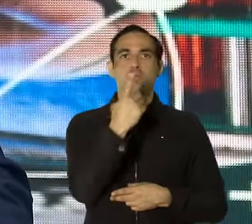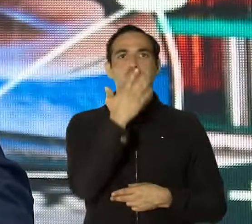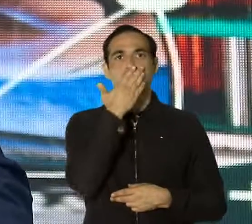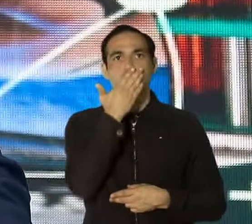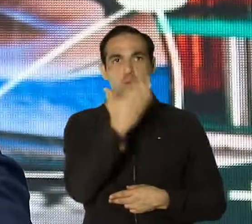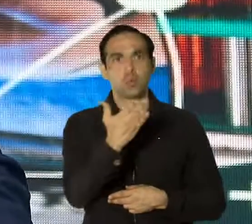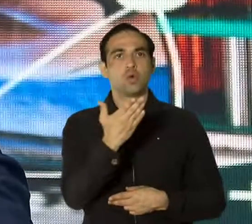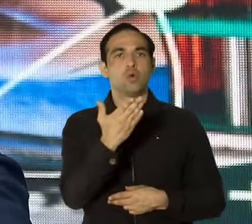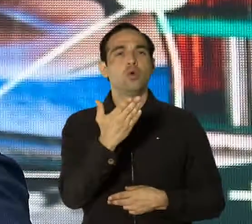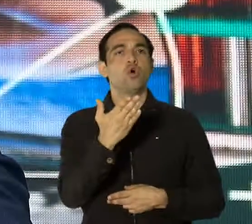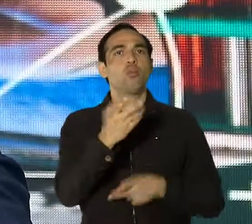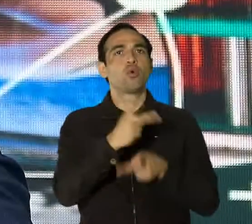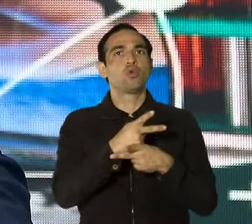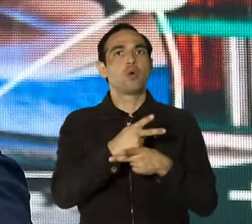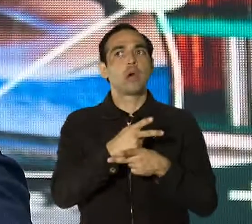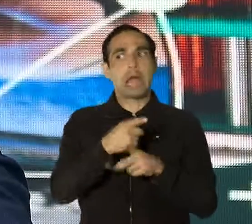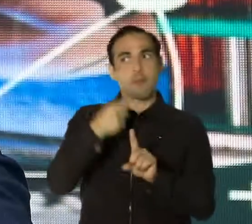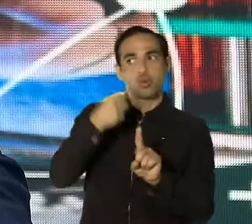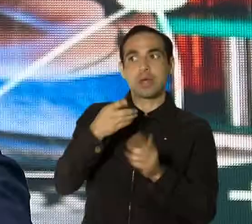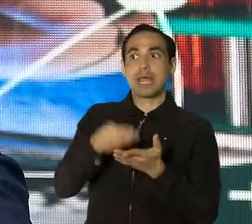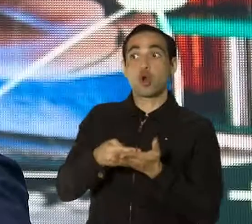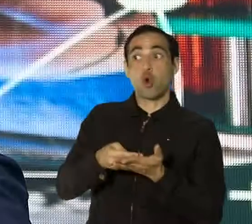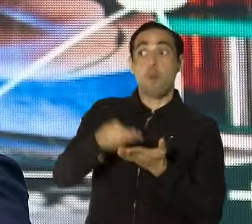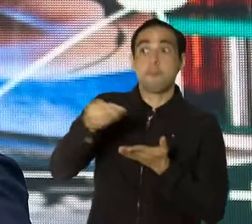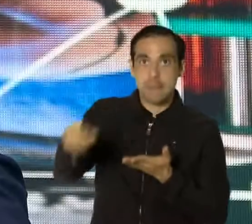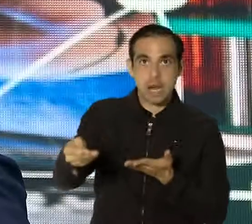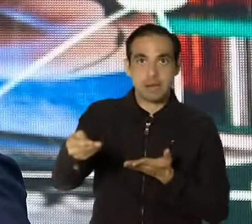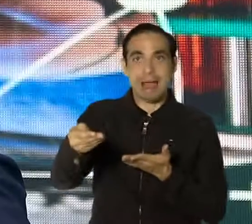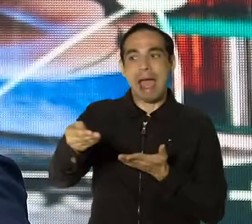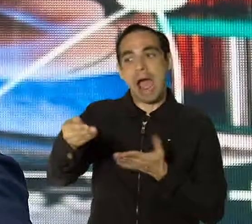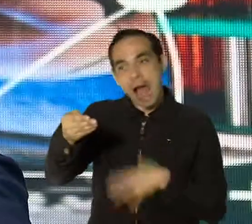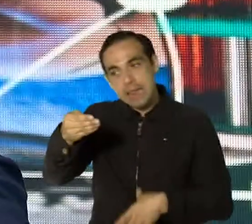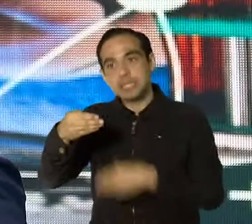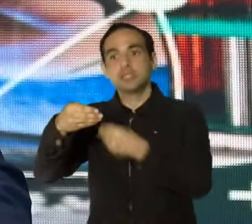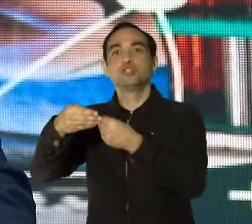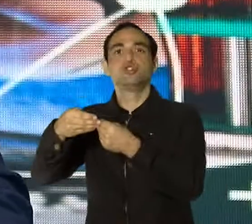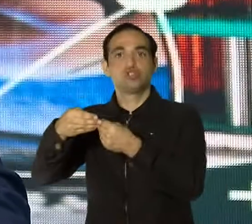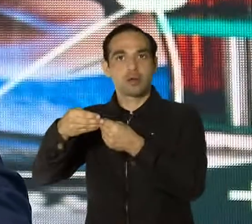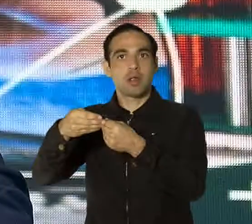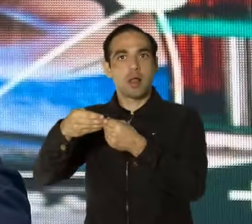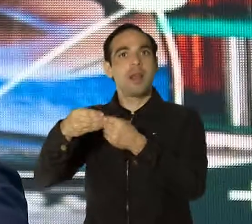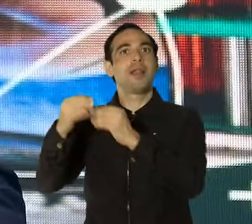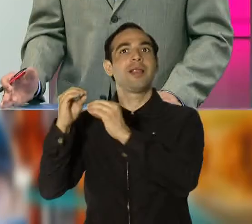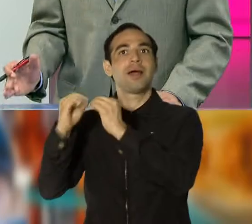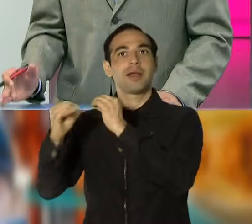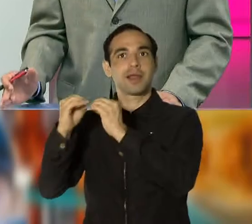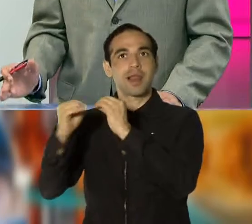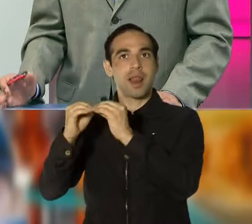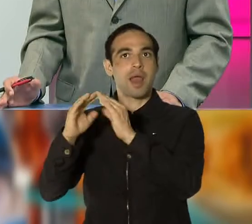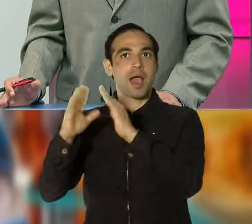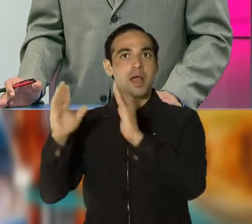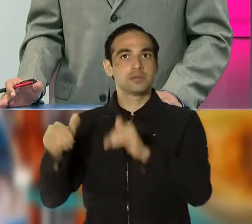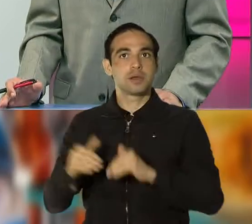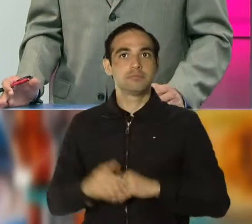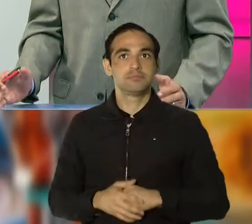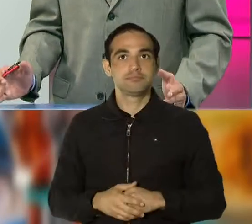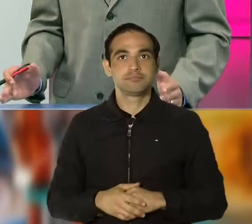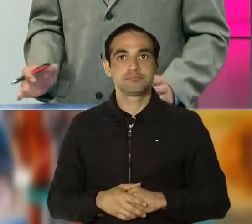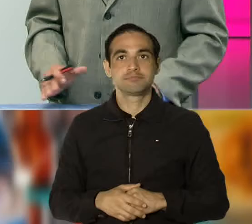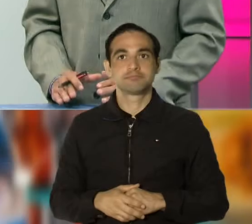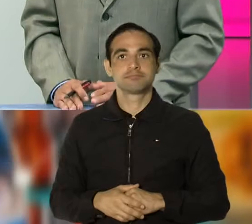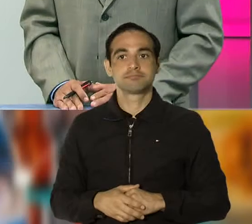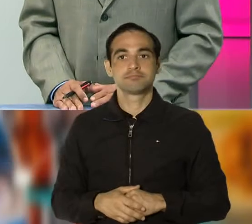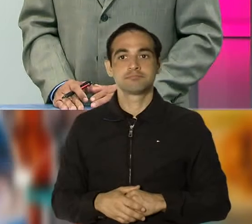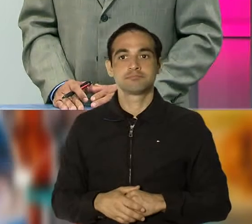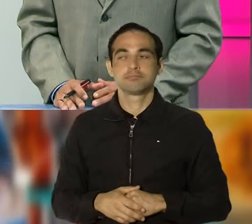comprar y hacer los arreglos y mejoras que necesitan esas propiedades. Hay una situación y recientemente se planteaba